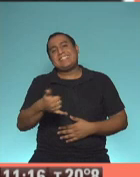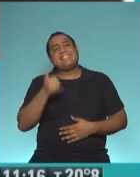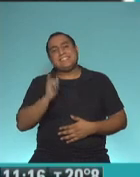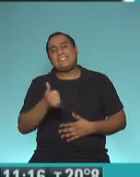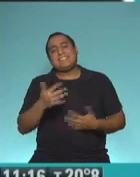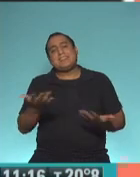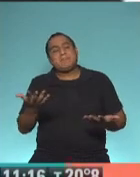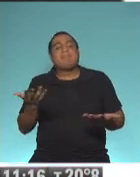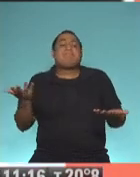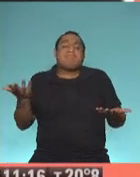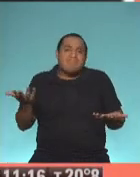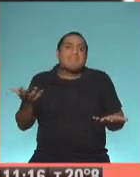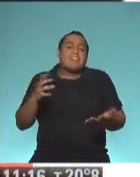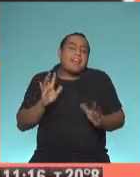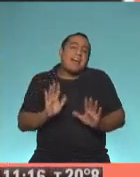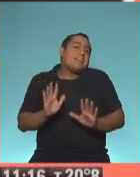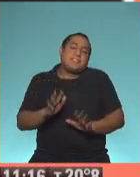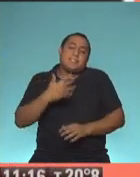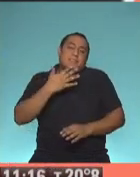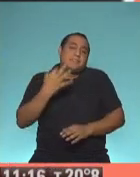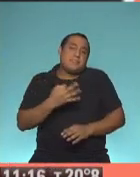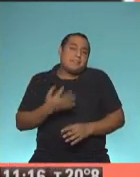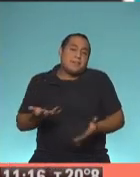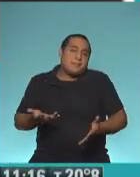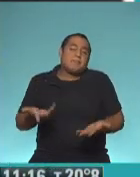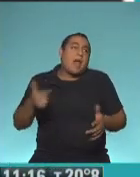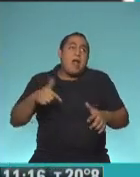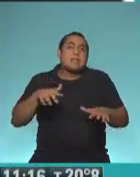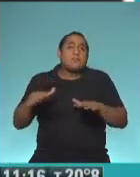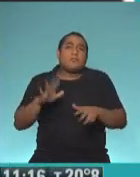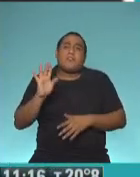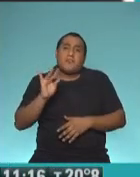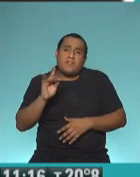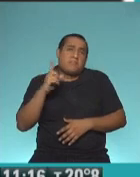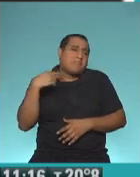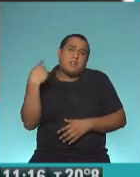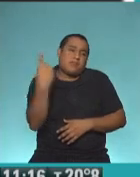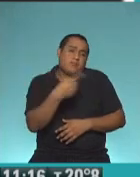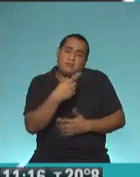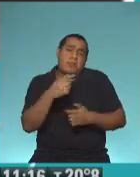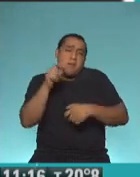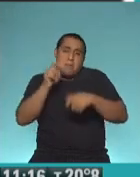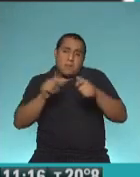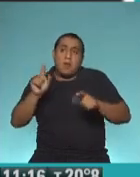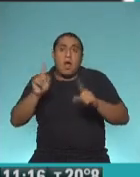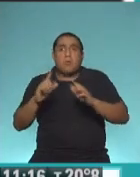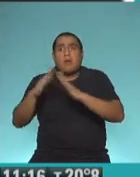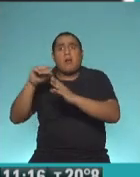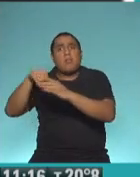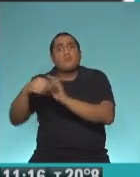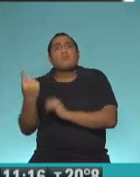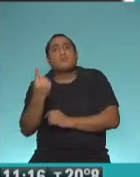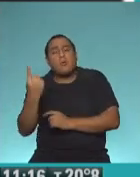Sí, lamentablemente sí, y es un momento difícil para todo el mundo y para mucha gente que está sola, mucho más